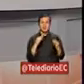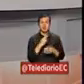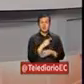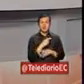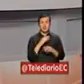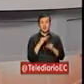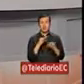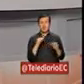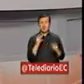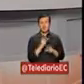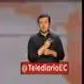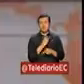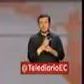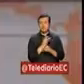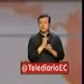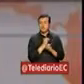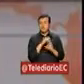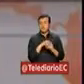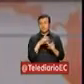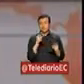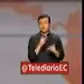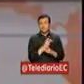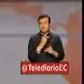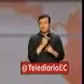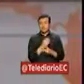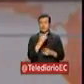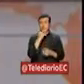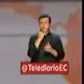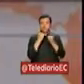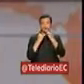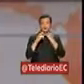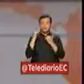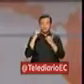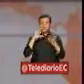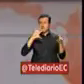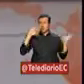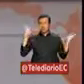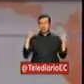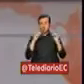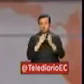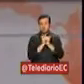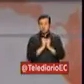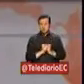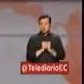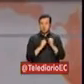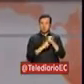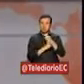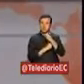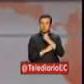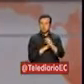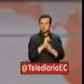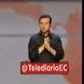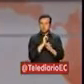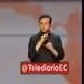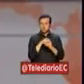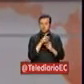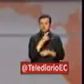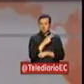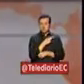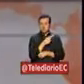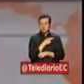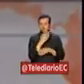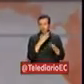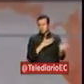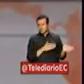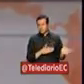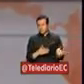Universidad de Guayaquil en términos institucionales y de la necesidad de reconstruir la solidez institucional de la universidad.